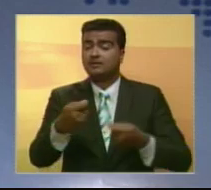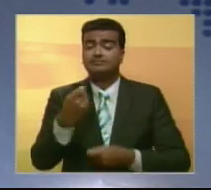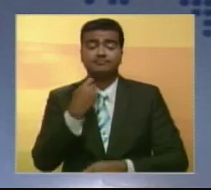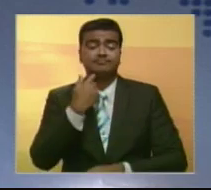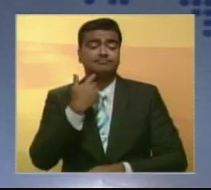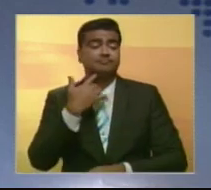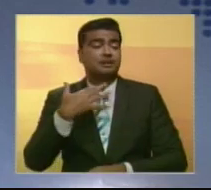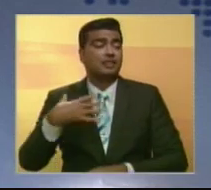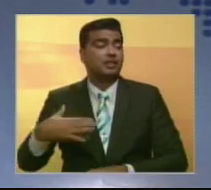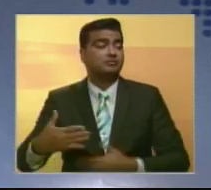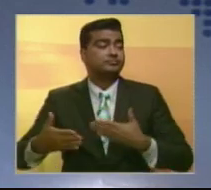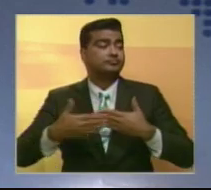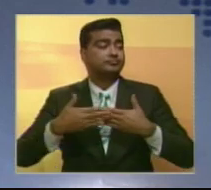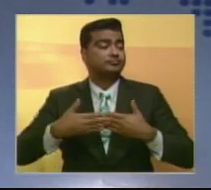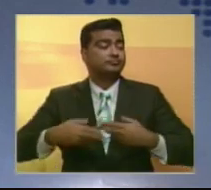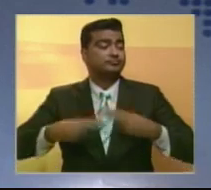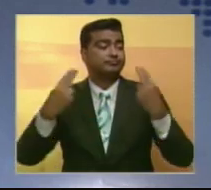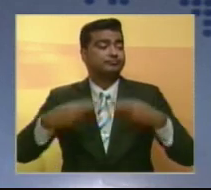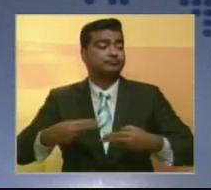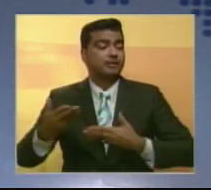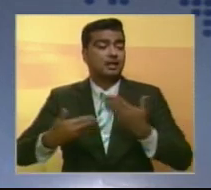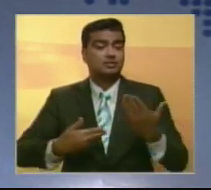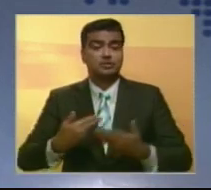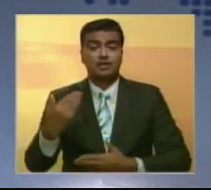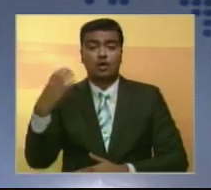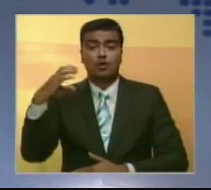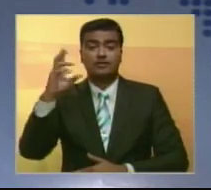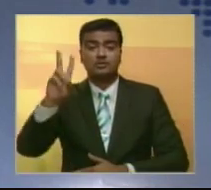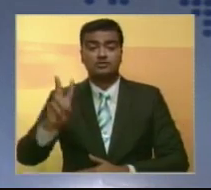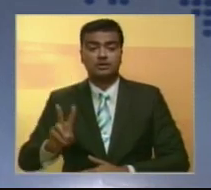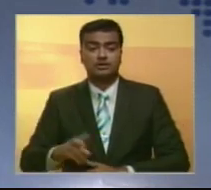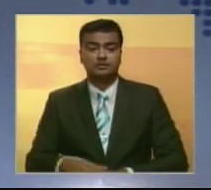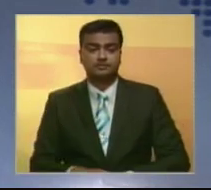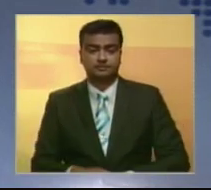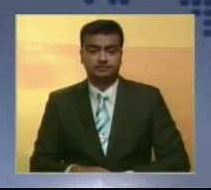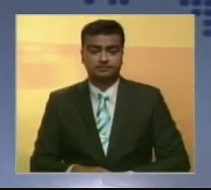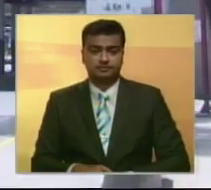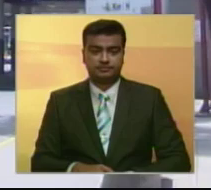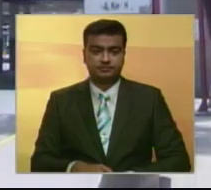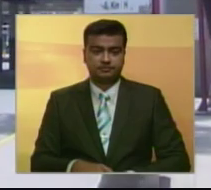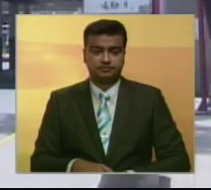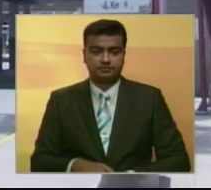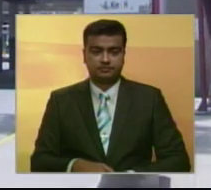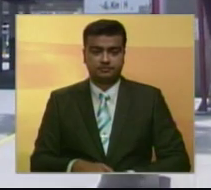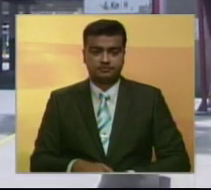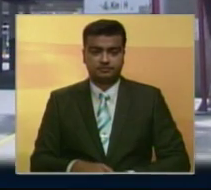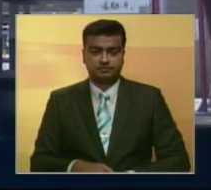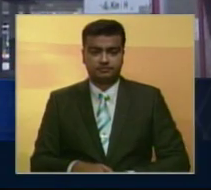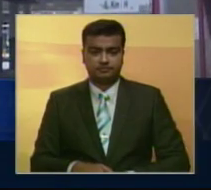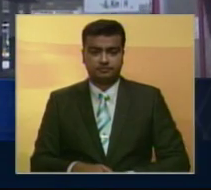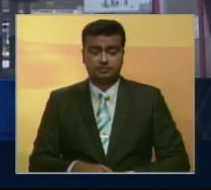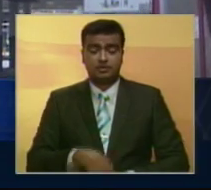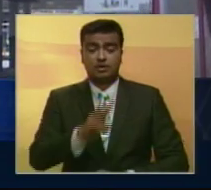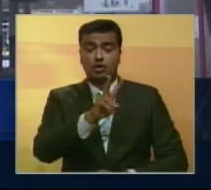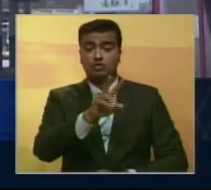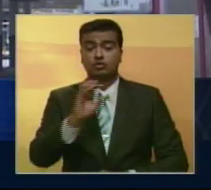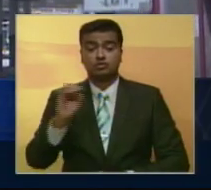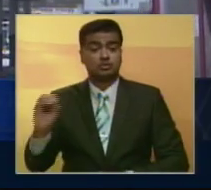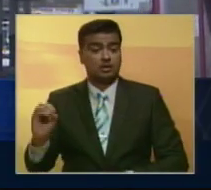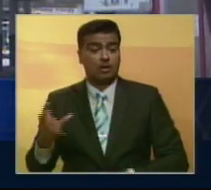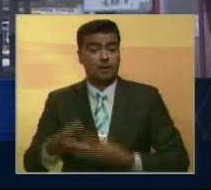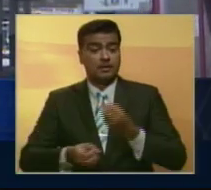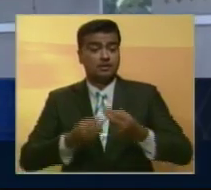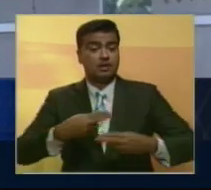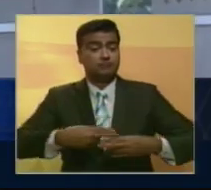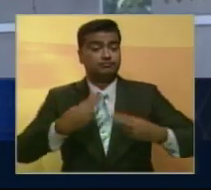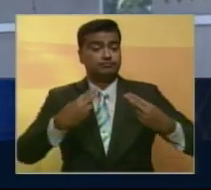perdido por la paralización del intercambio binacional. Marine Glot con los detalles. Los 200 operadores